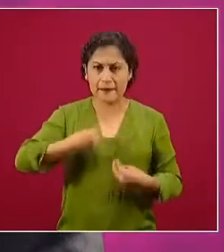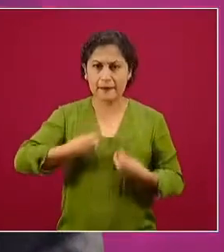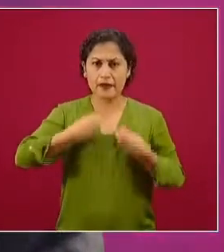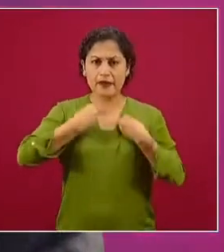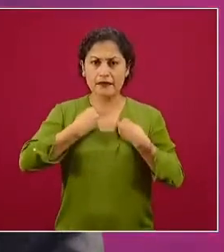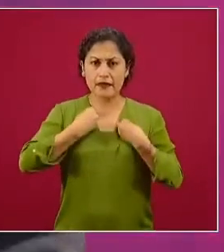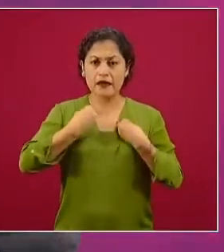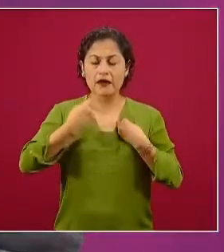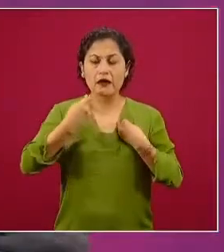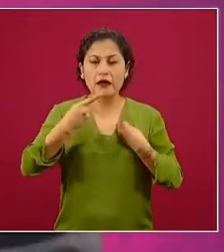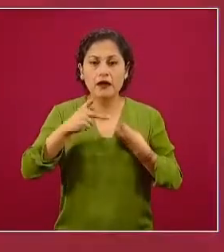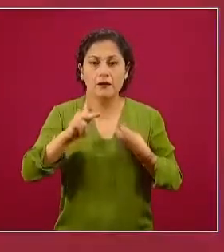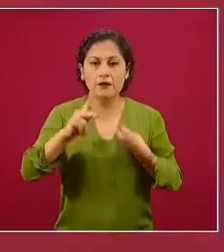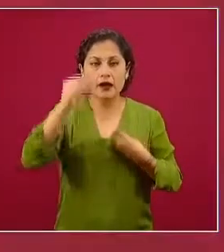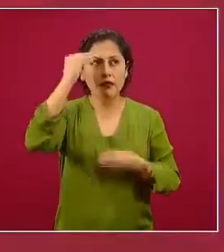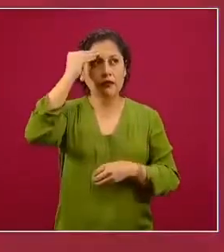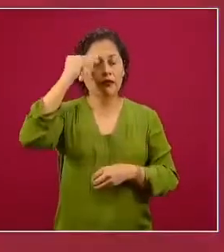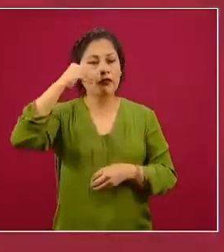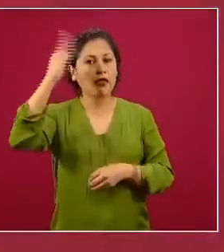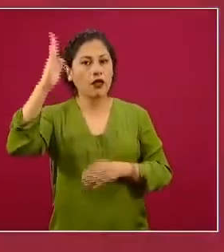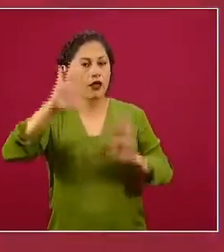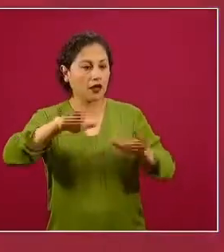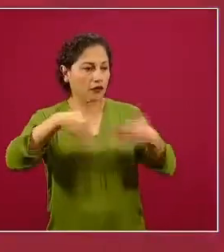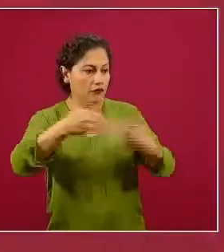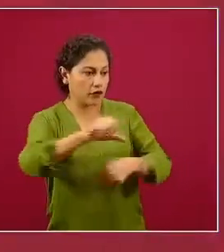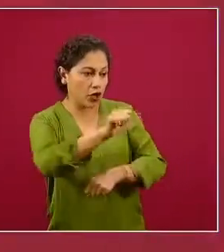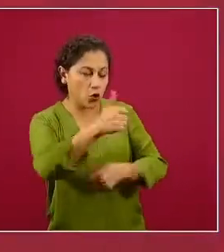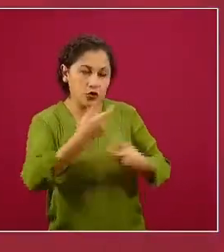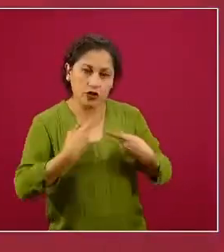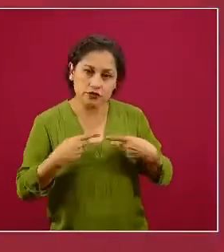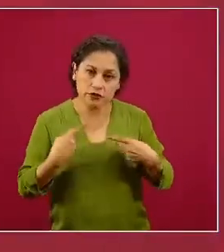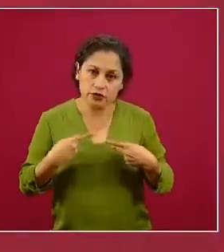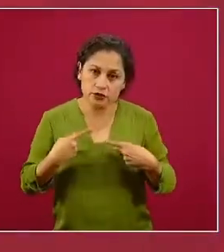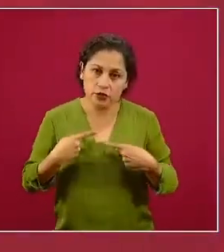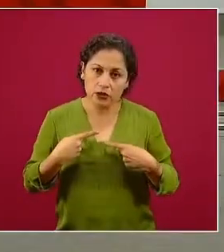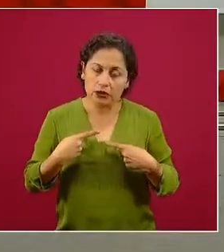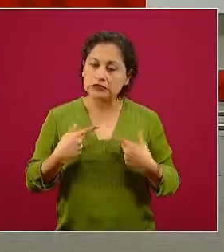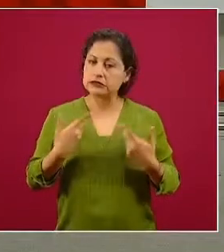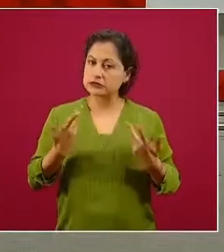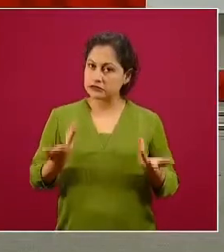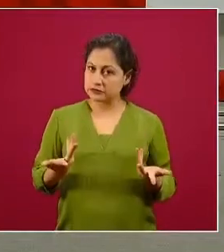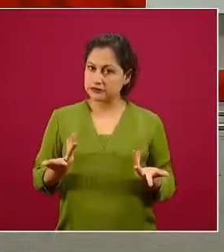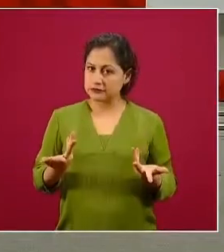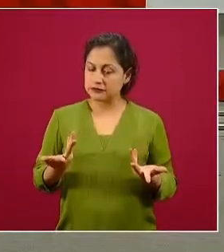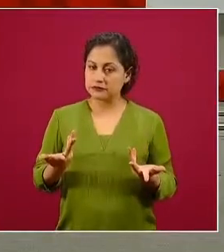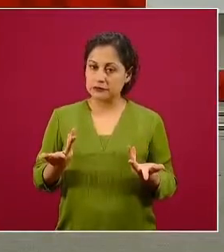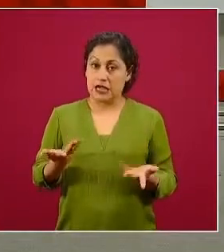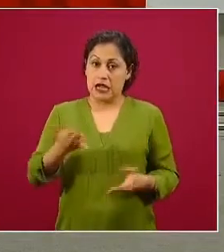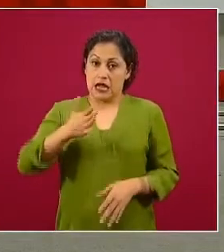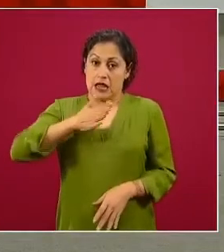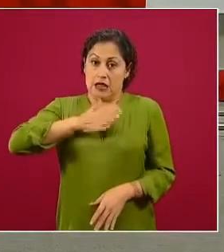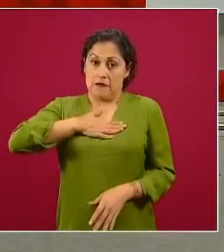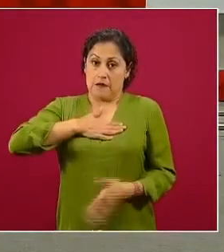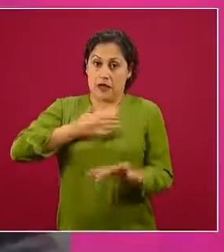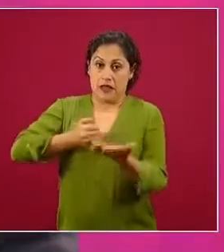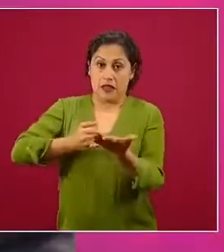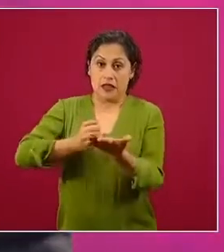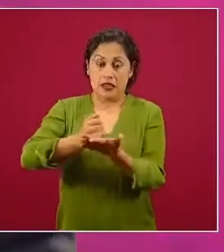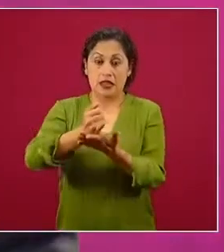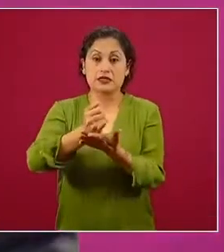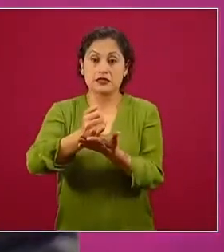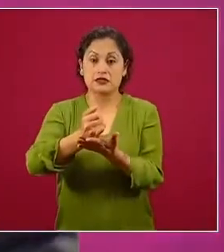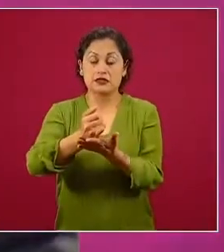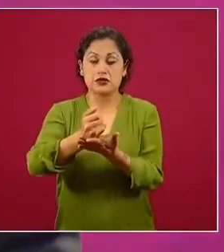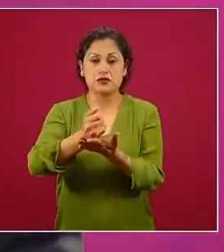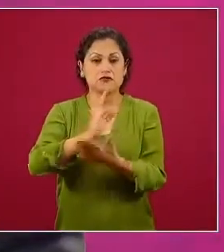posiblemente en su universo de prioridades le va a poner mayor énfasis al tema de mantener